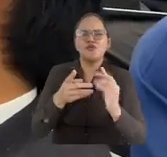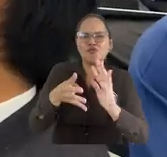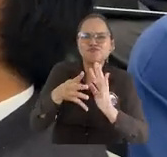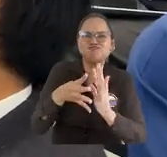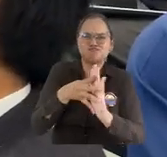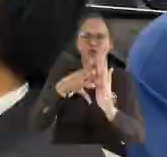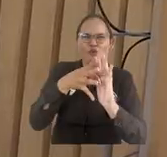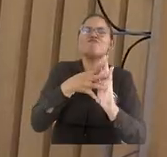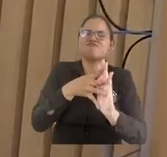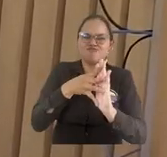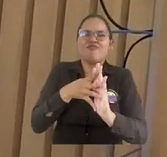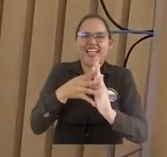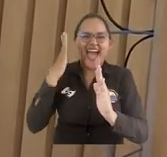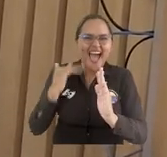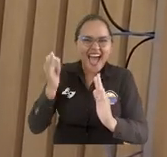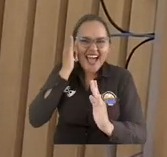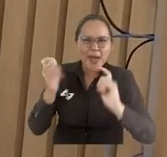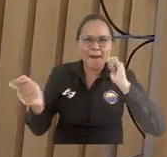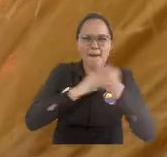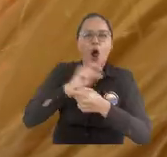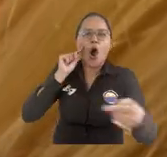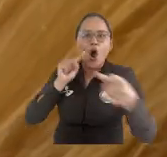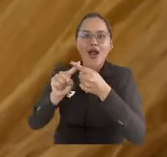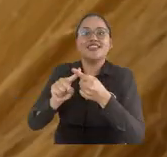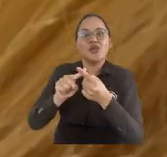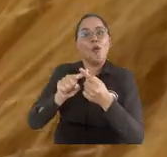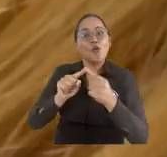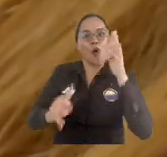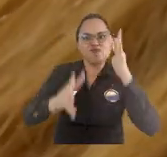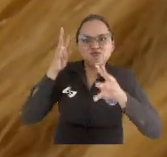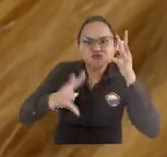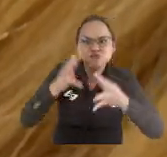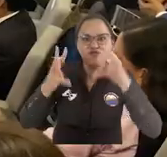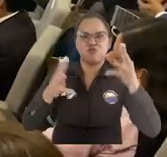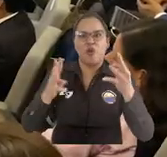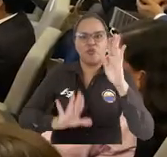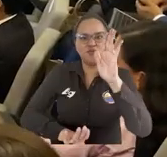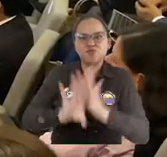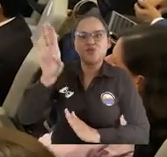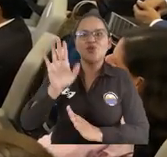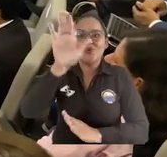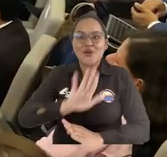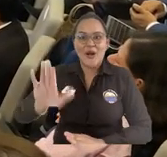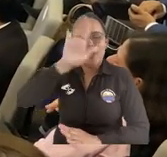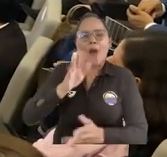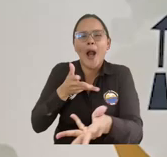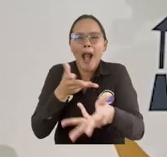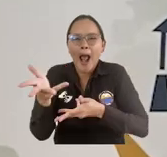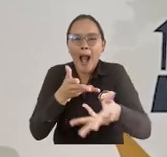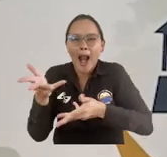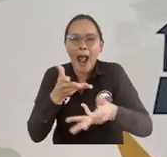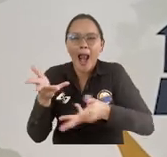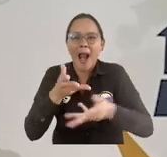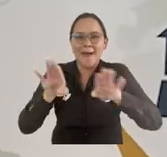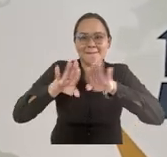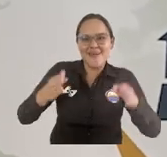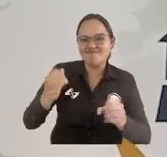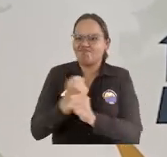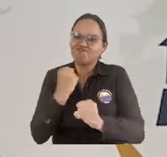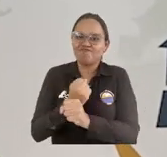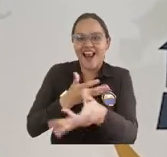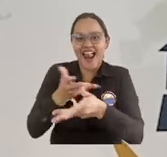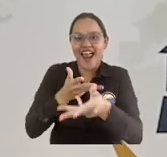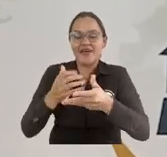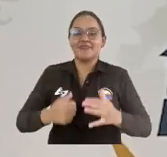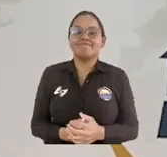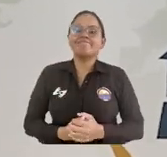Matriz Académica para Fortalecer el Desarrollo e Innovación en la Región y también en diferentes mesas de trabajo. Entonces, todo este marco de cooperación